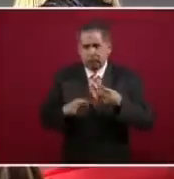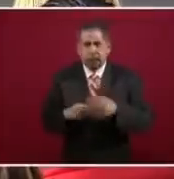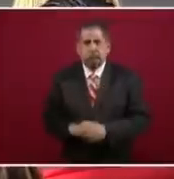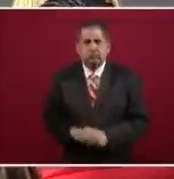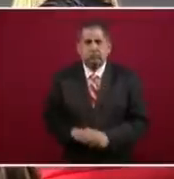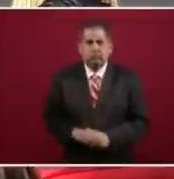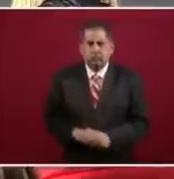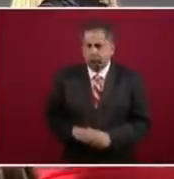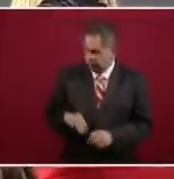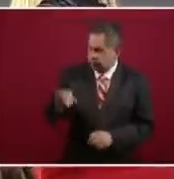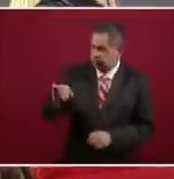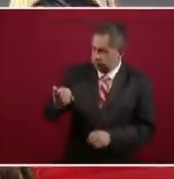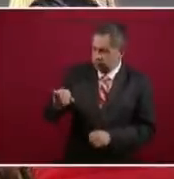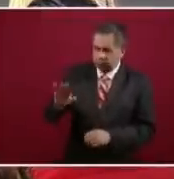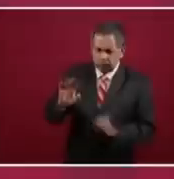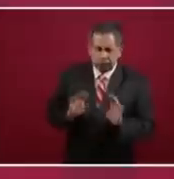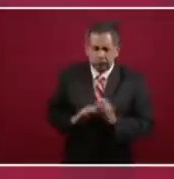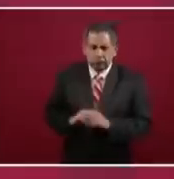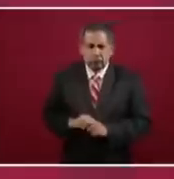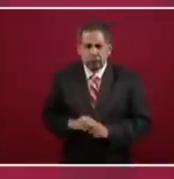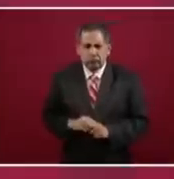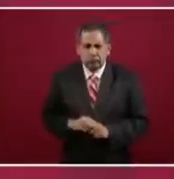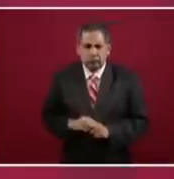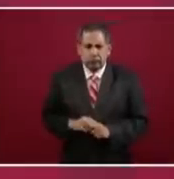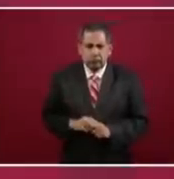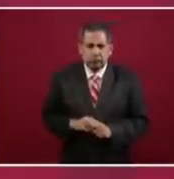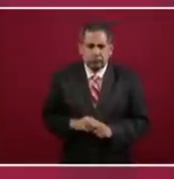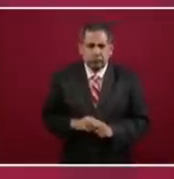eso y